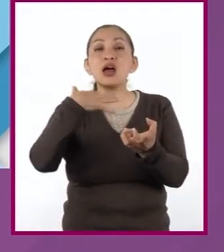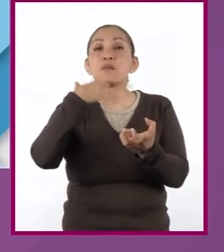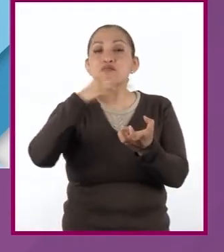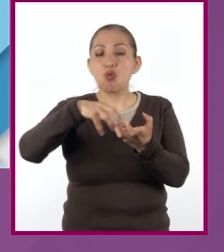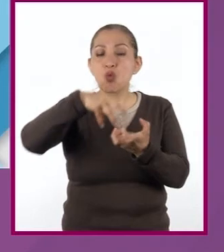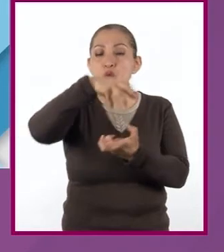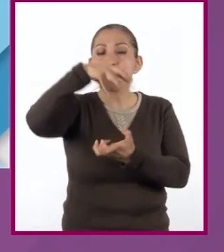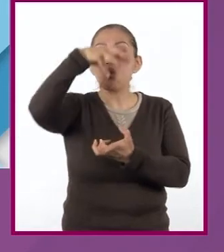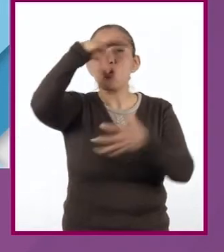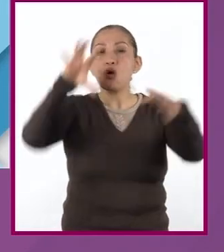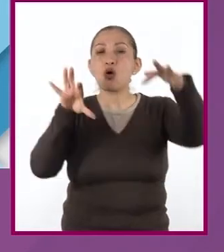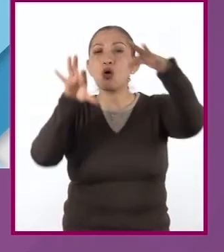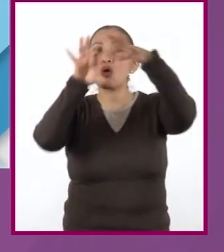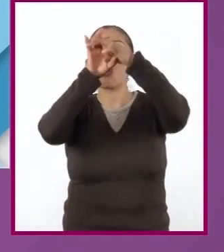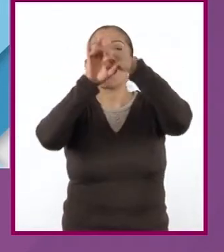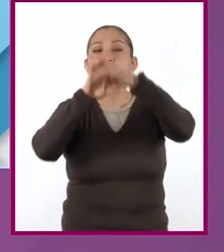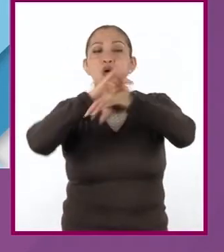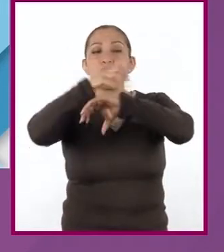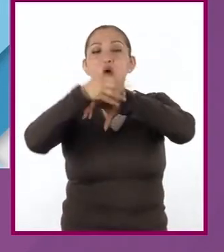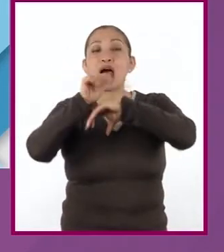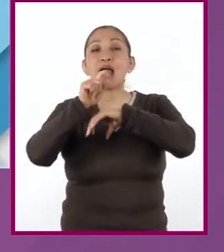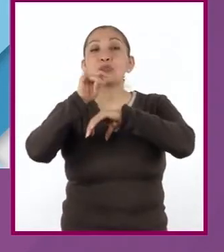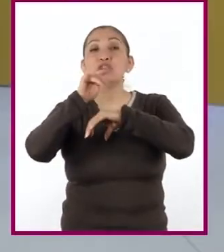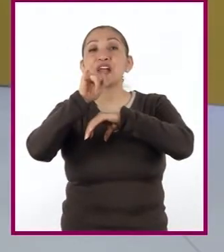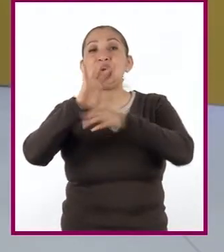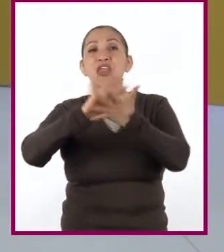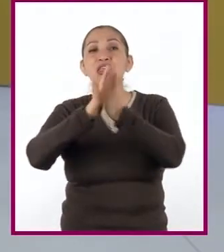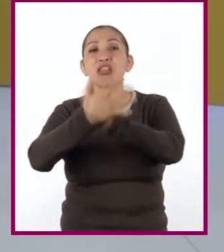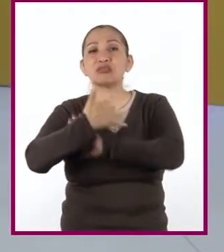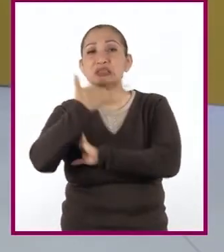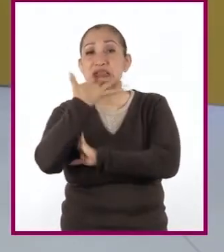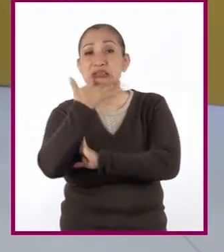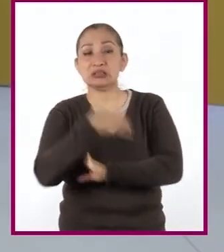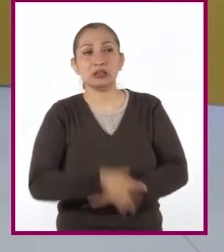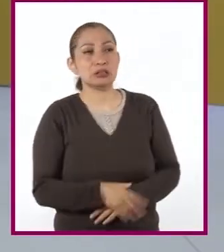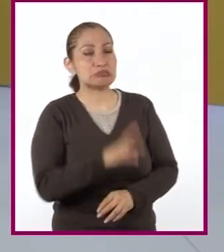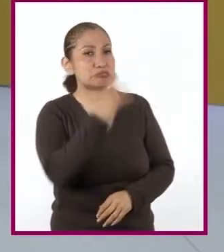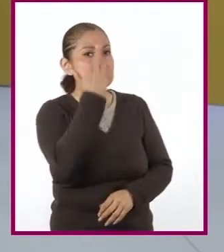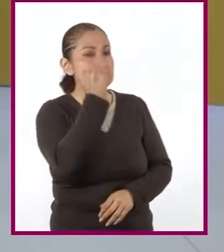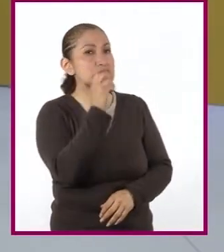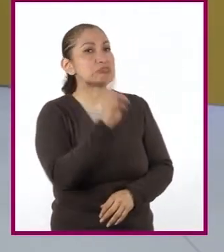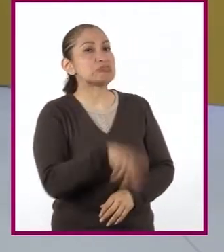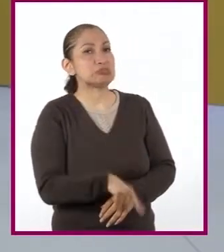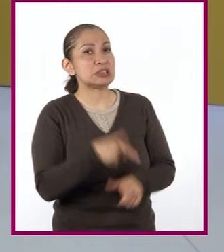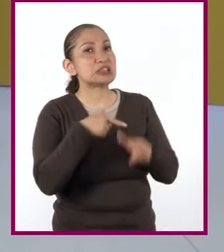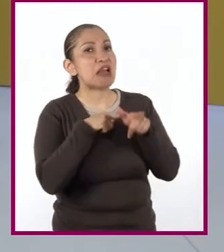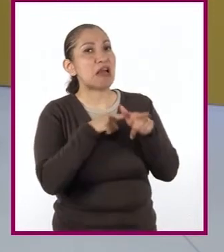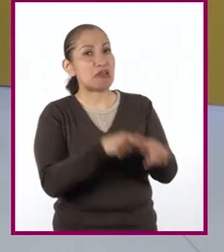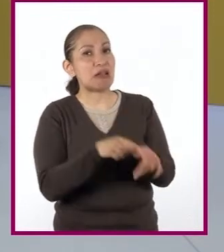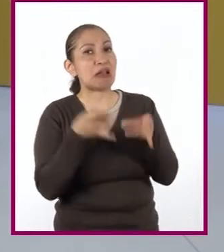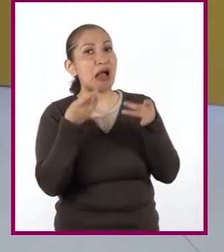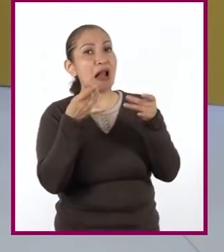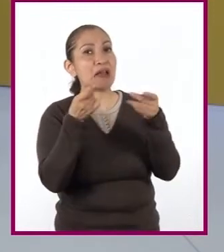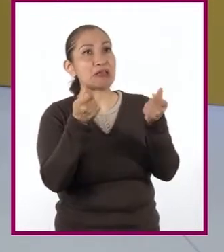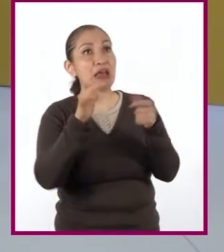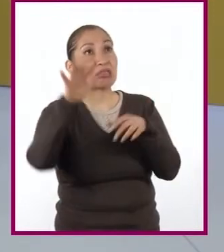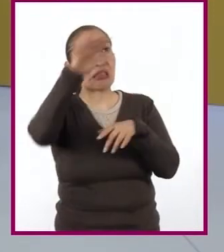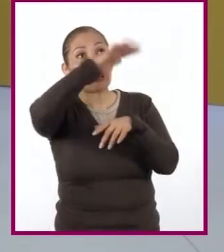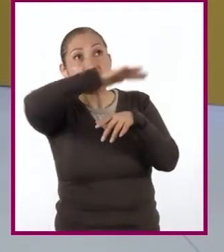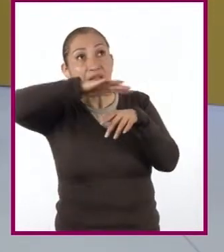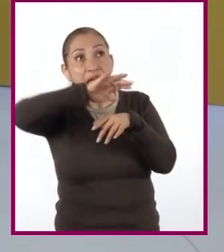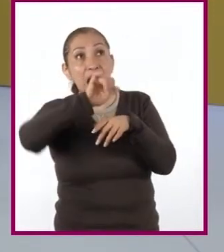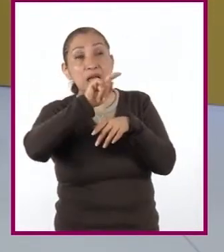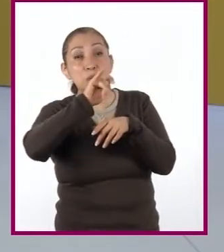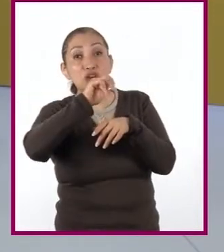se incorporan a la atmósfera y la contaminan. Tiene mucha razón. Mantener la calidad de la atmósfera